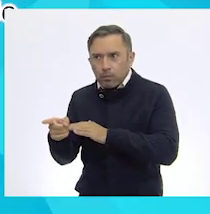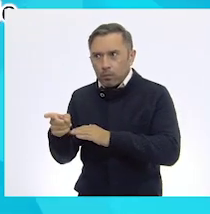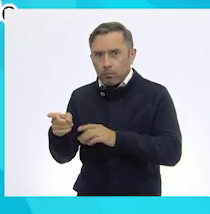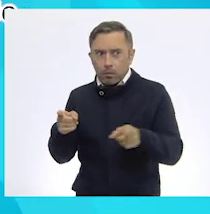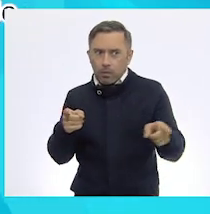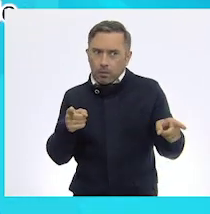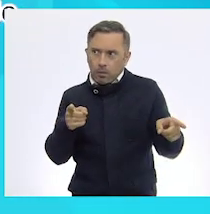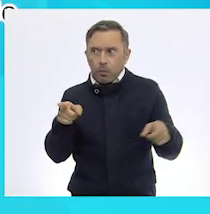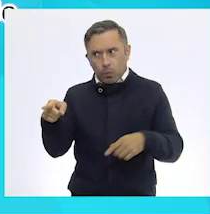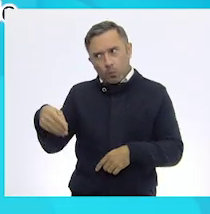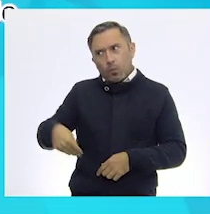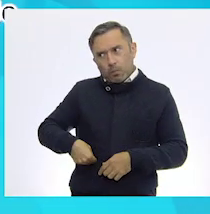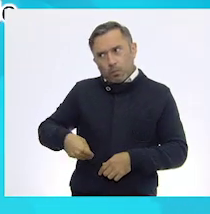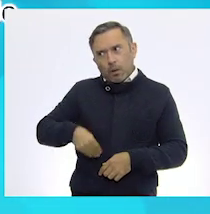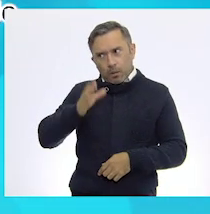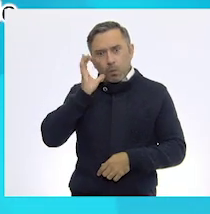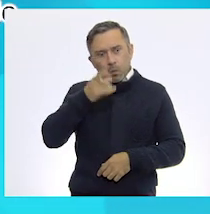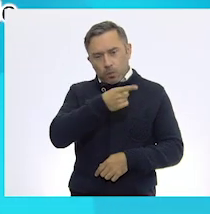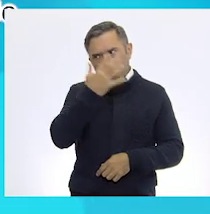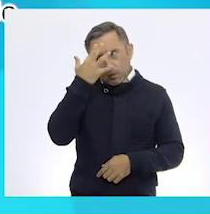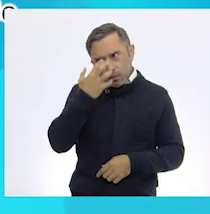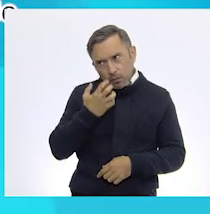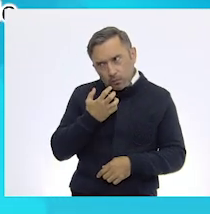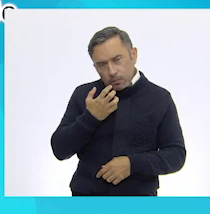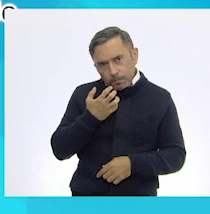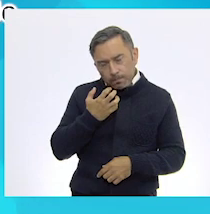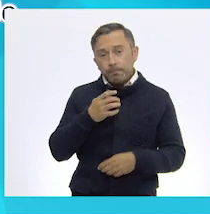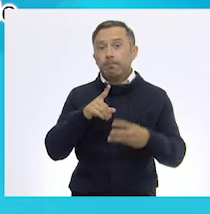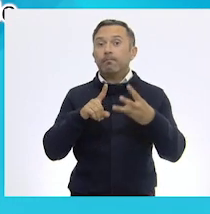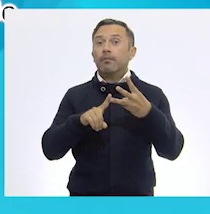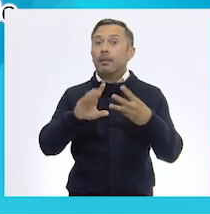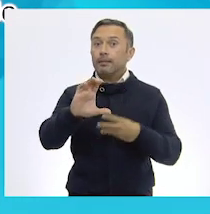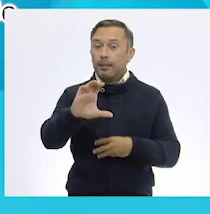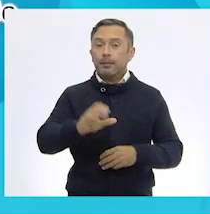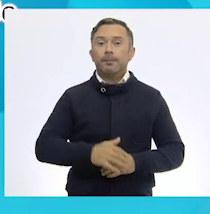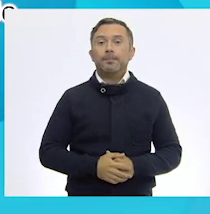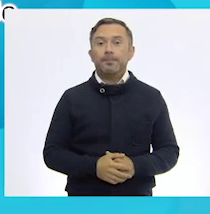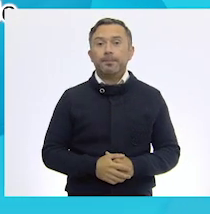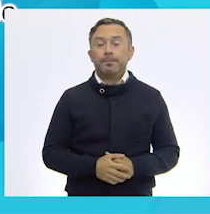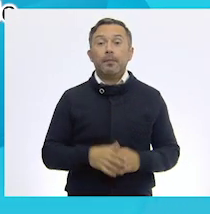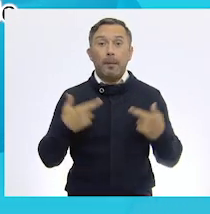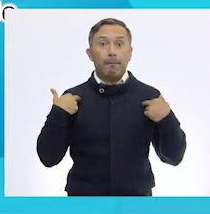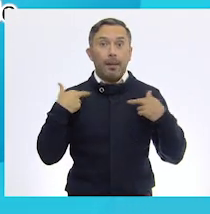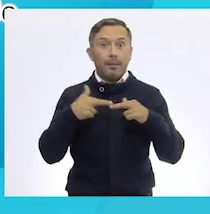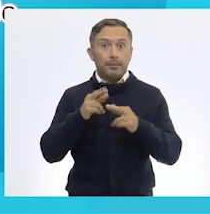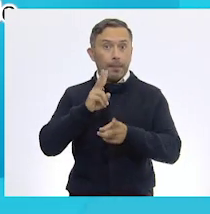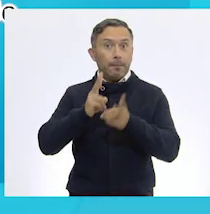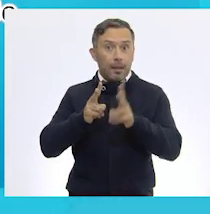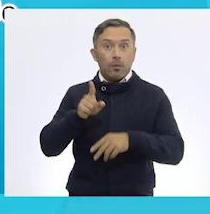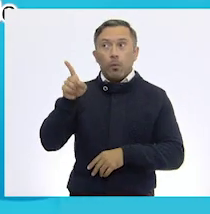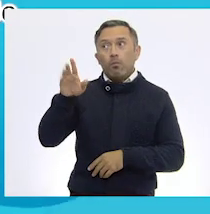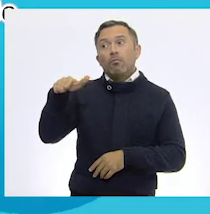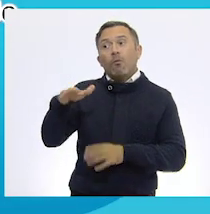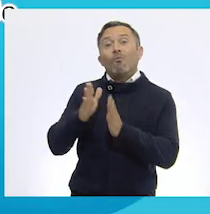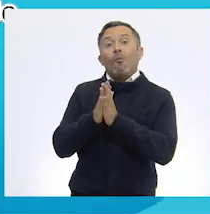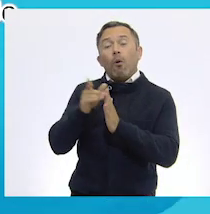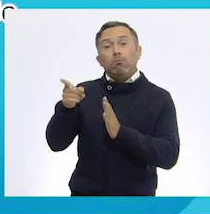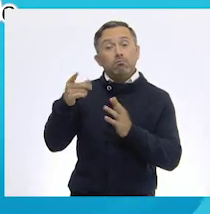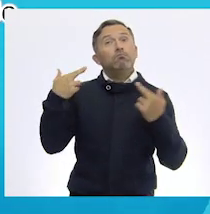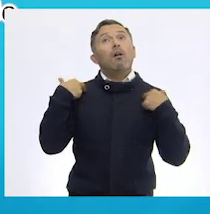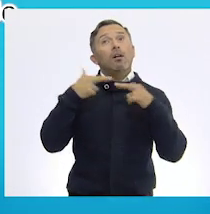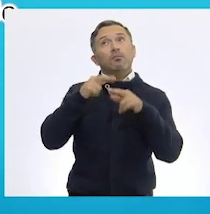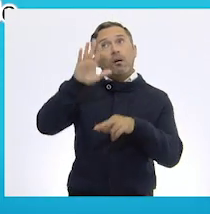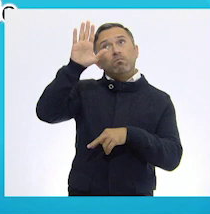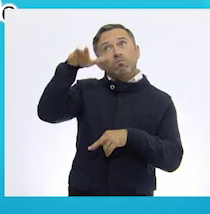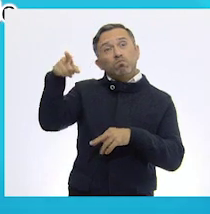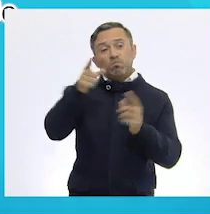Inciso C, decirle a la maestra lo que está sucediendo para que hable con Raúl y ya no moleste al grupo con sus